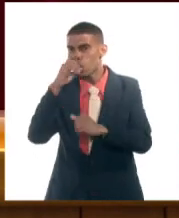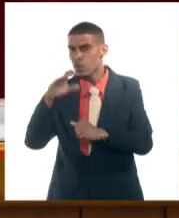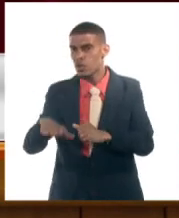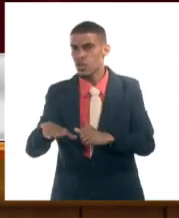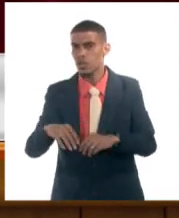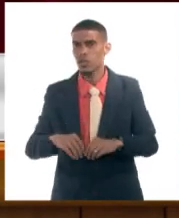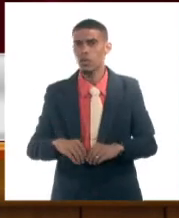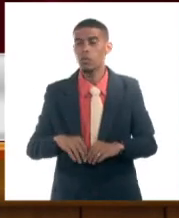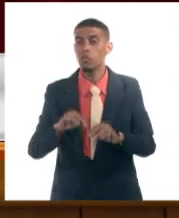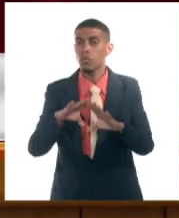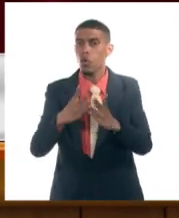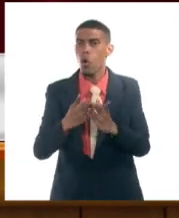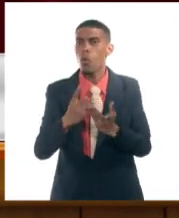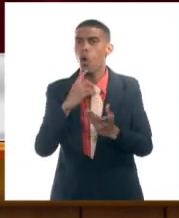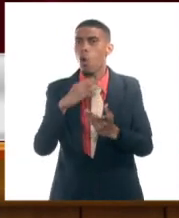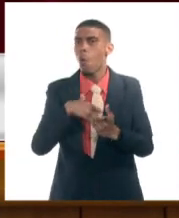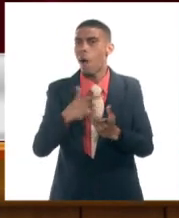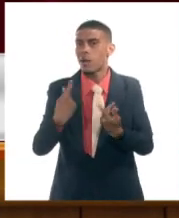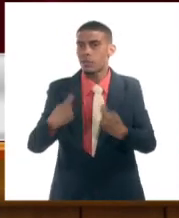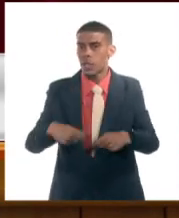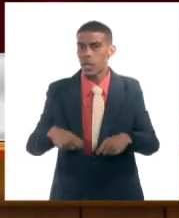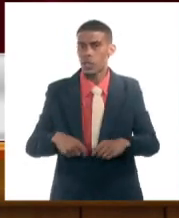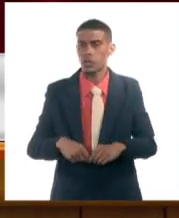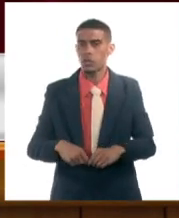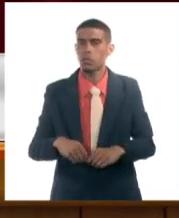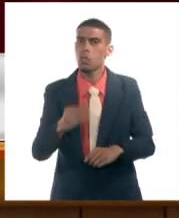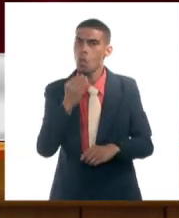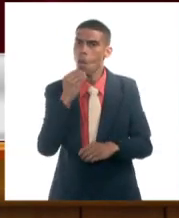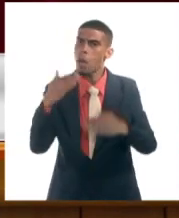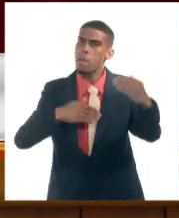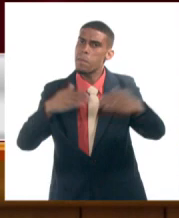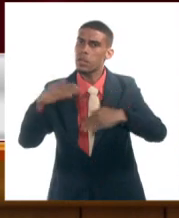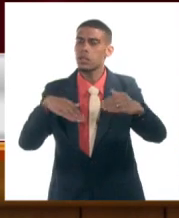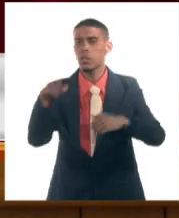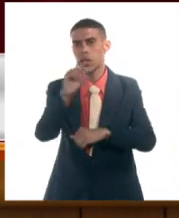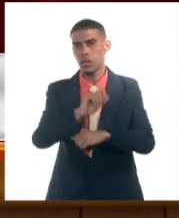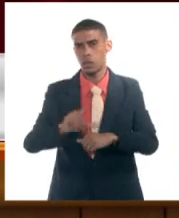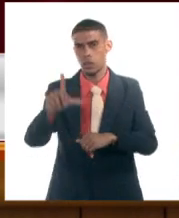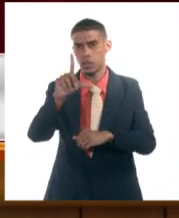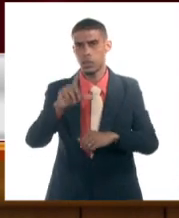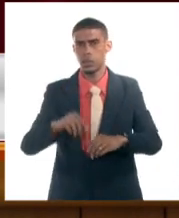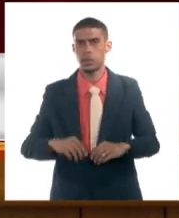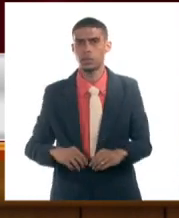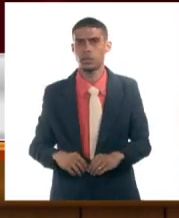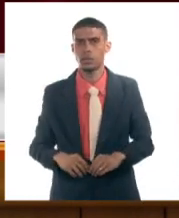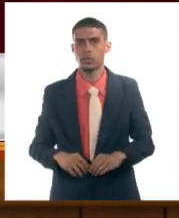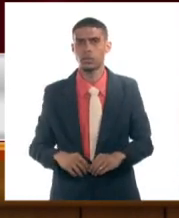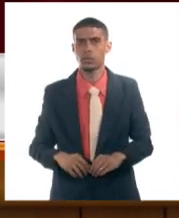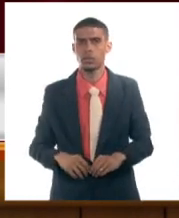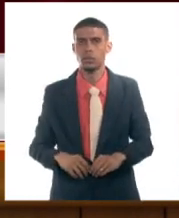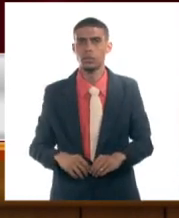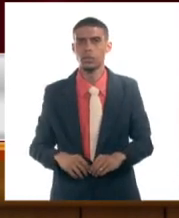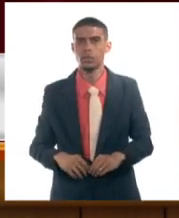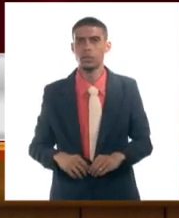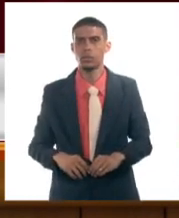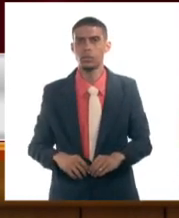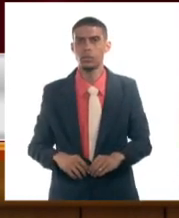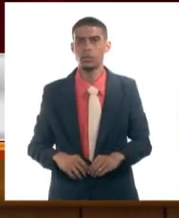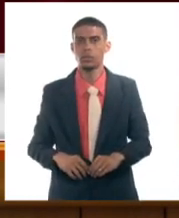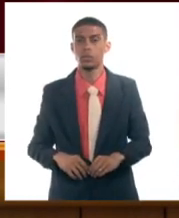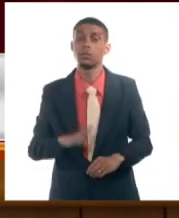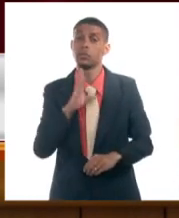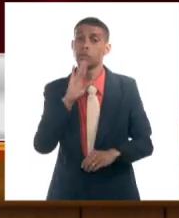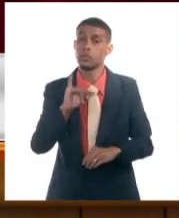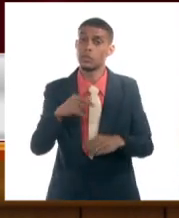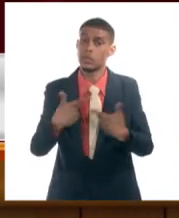plenos sujetos de derechos y activos participantes en la sociedad, a la vez que señala el deber del Estado,